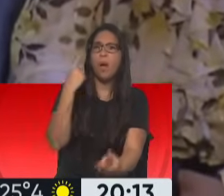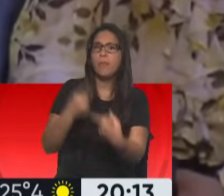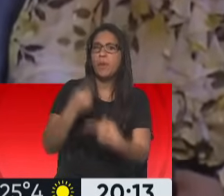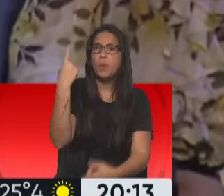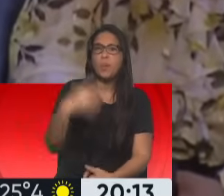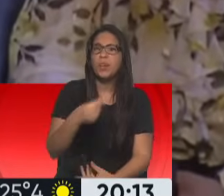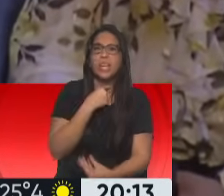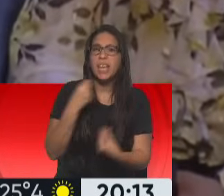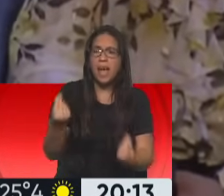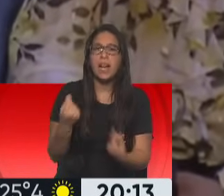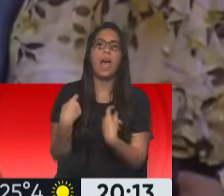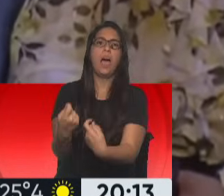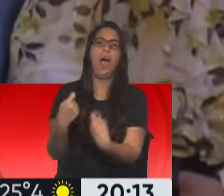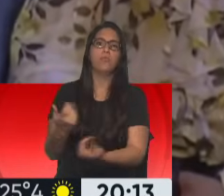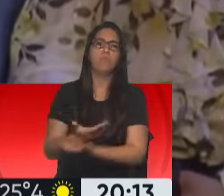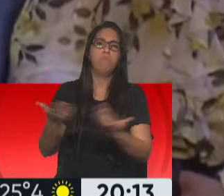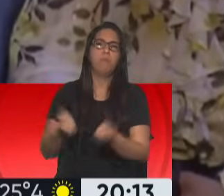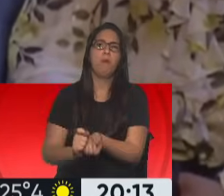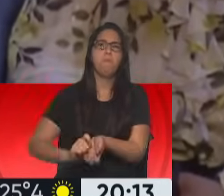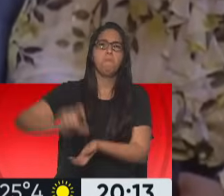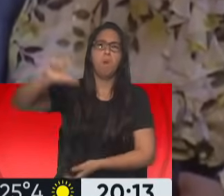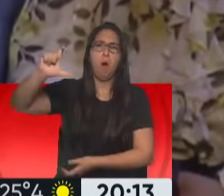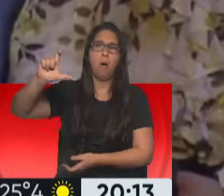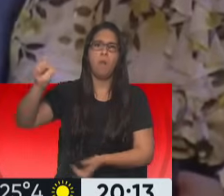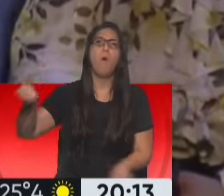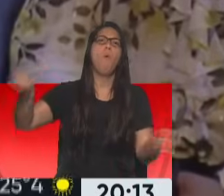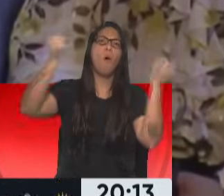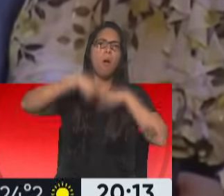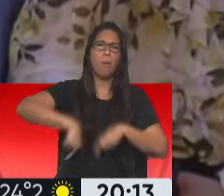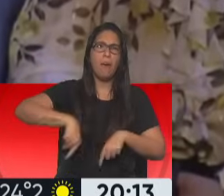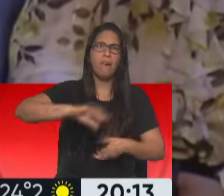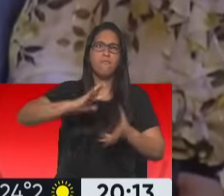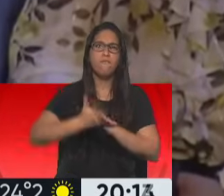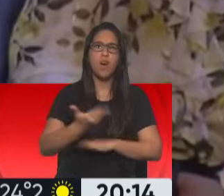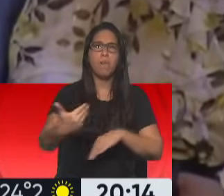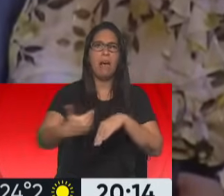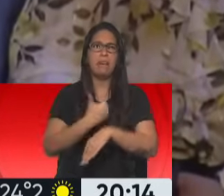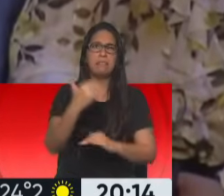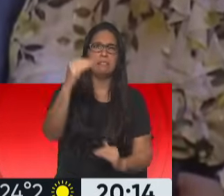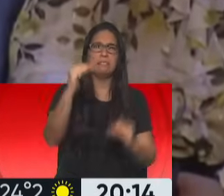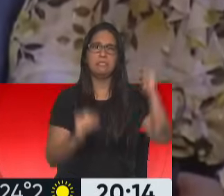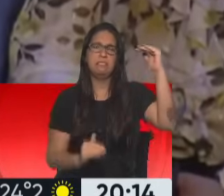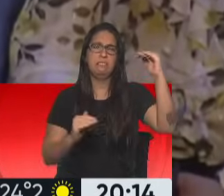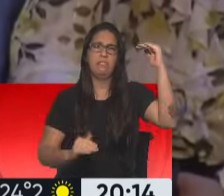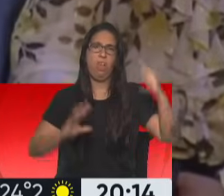es aumentar el gasto público y devolvernos al sendero nefasto del déficit fiscal.